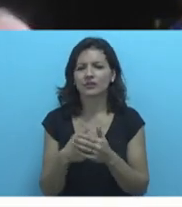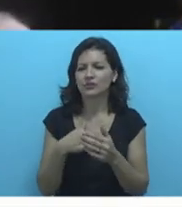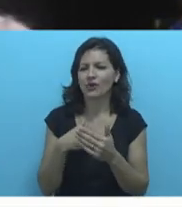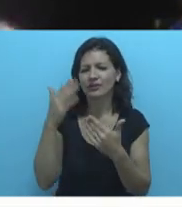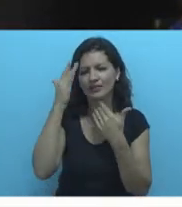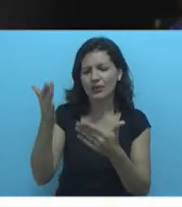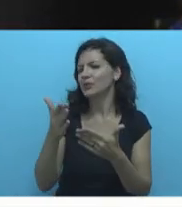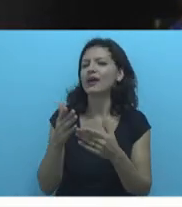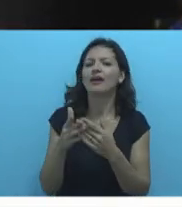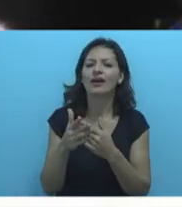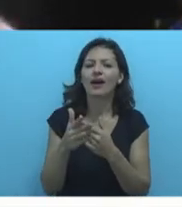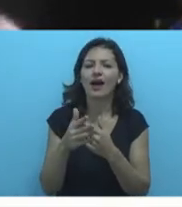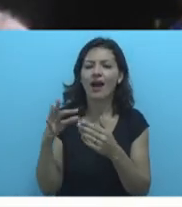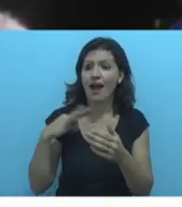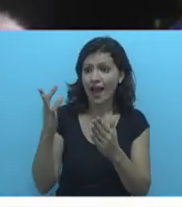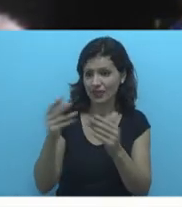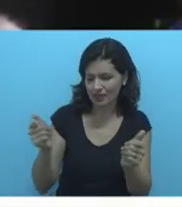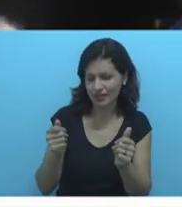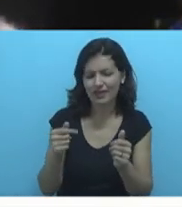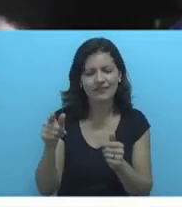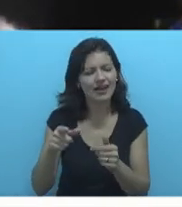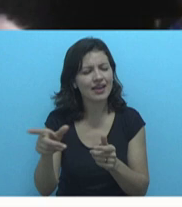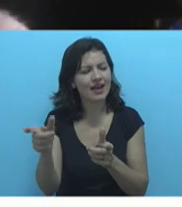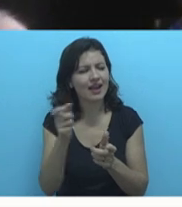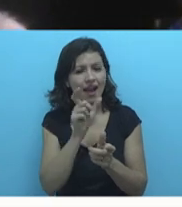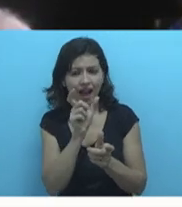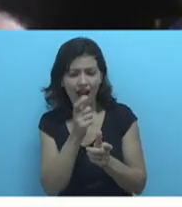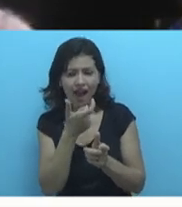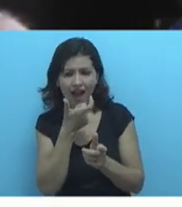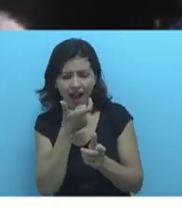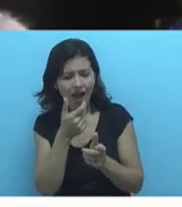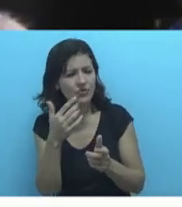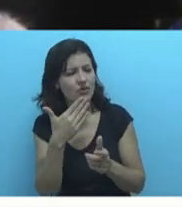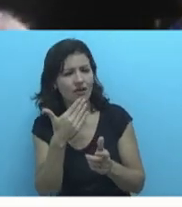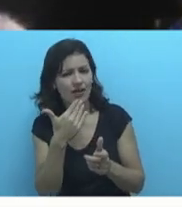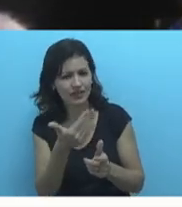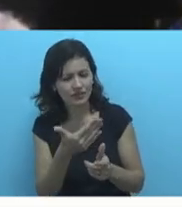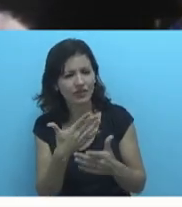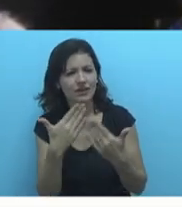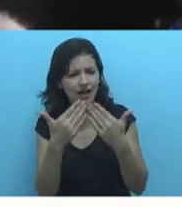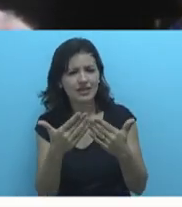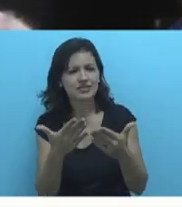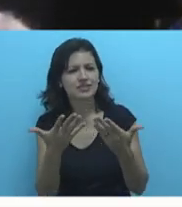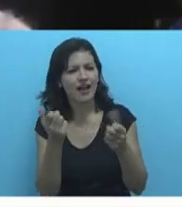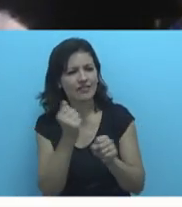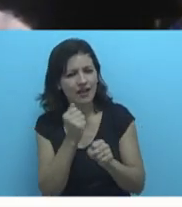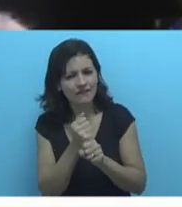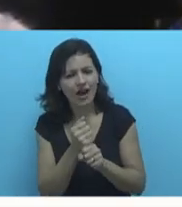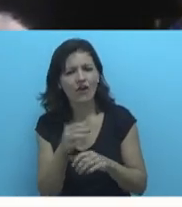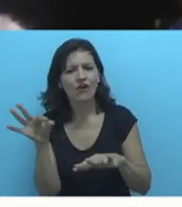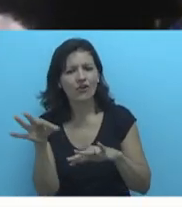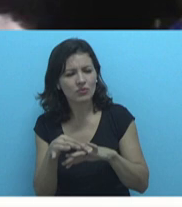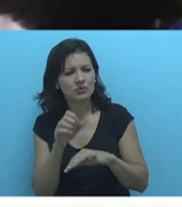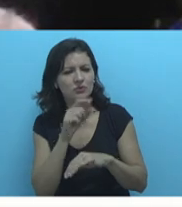de felicidades. Me agradeció en un audio diciendo: gracias, querida Silvana, por el apoyo, el trabajo y el